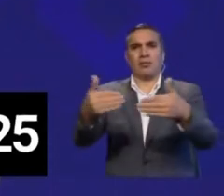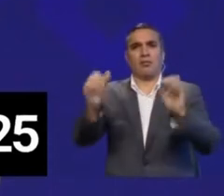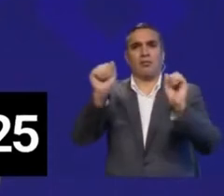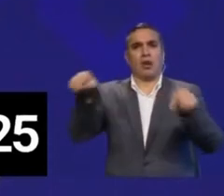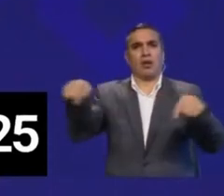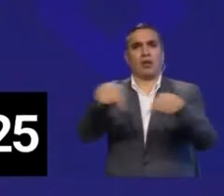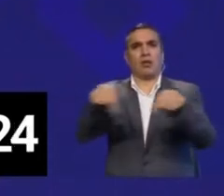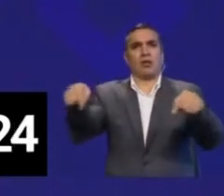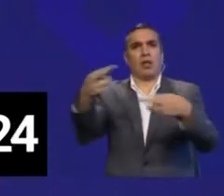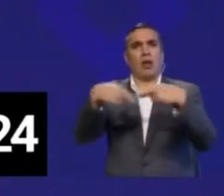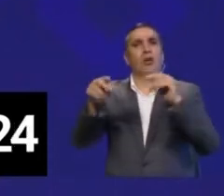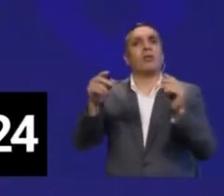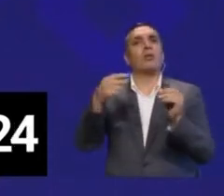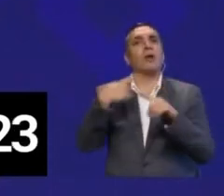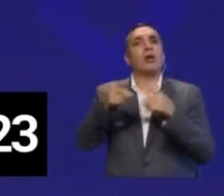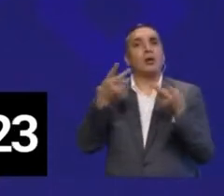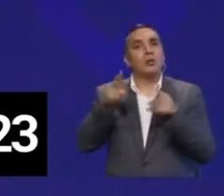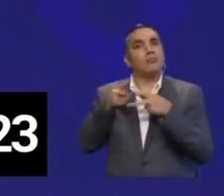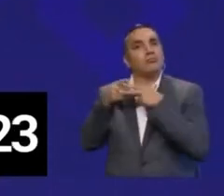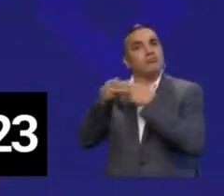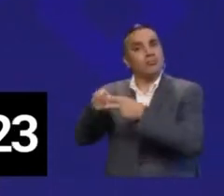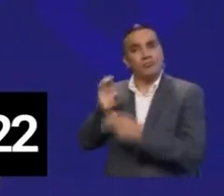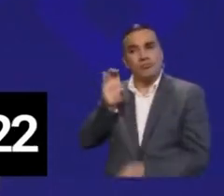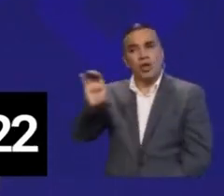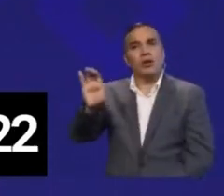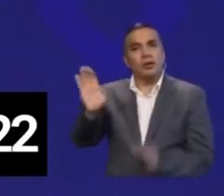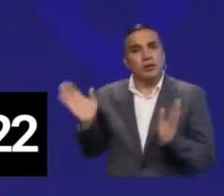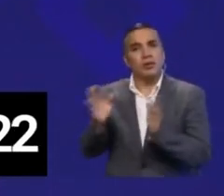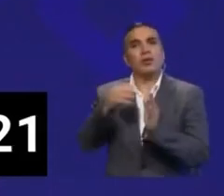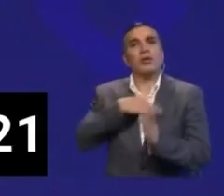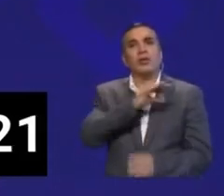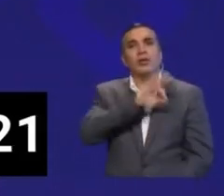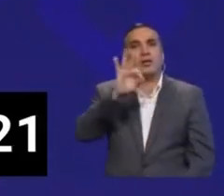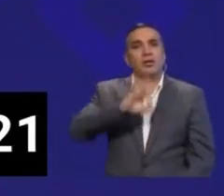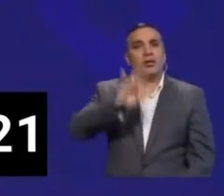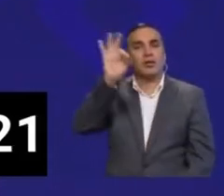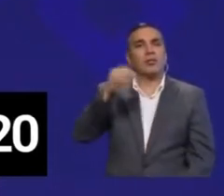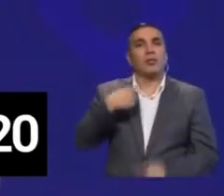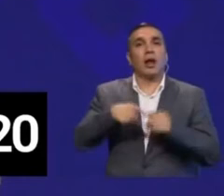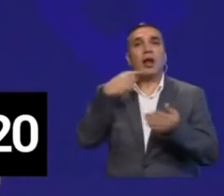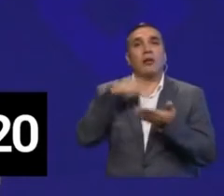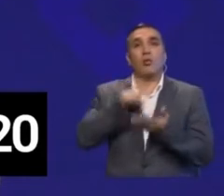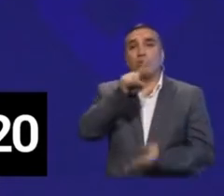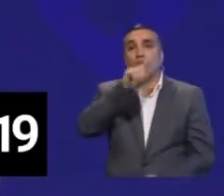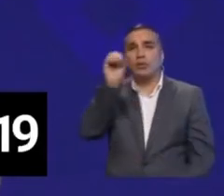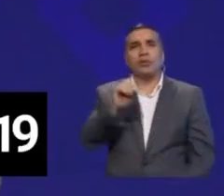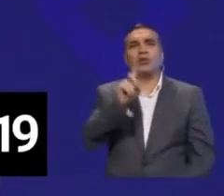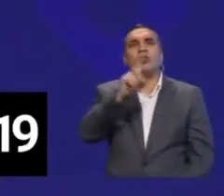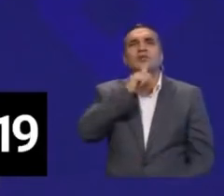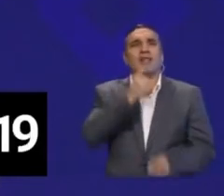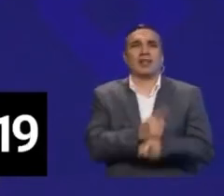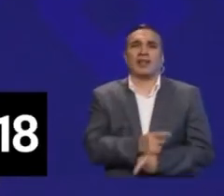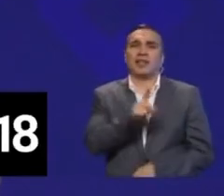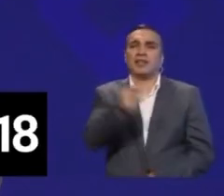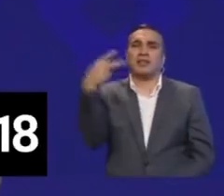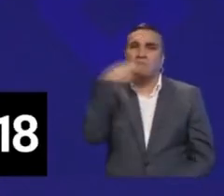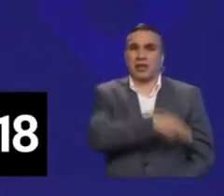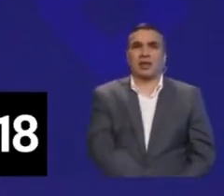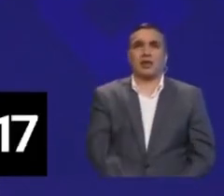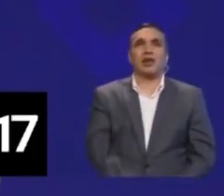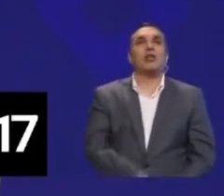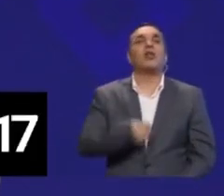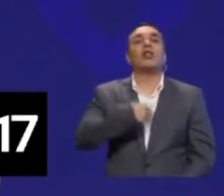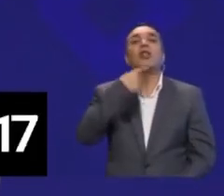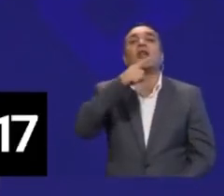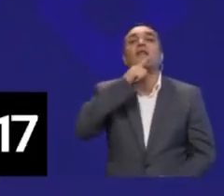bajo interés, pero créditos reales. Si nos dicen al 1% el crédito, eso no es verdad, ecuatorianos. Créanme,